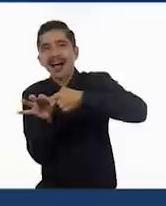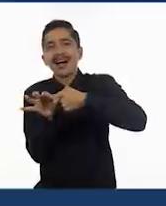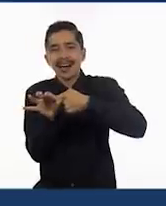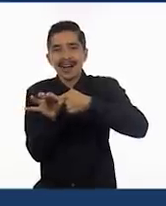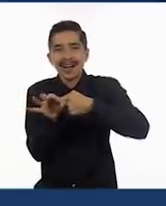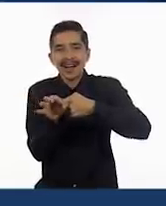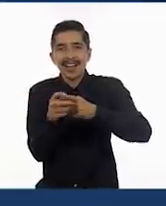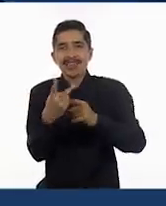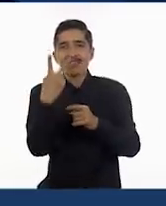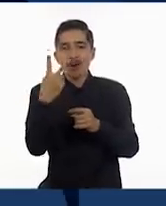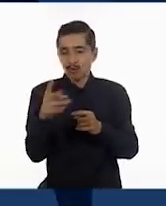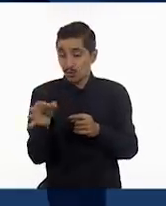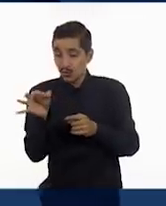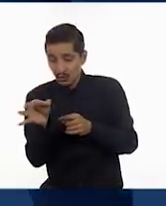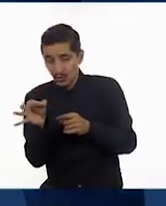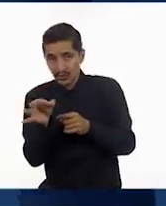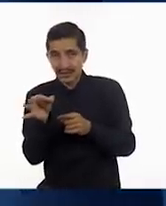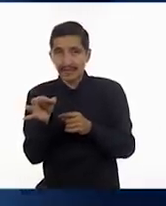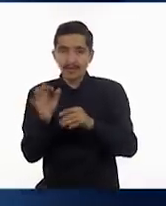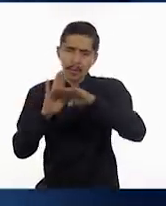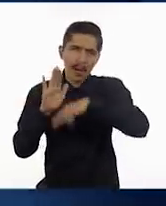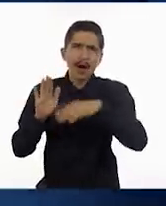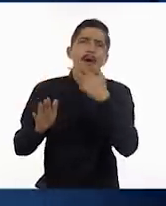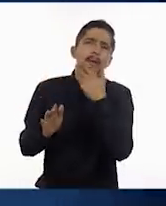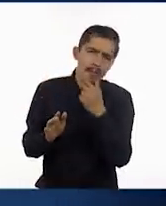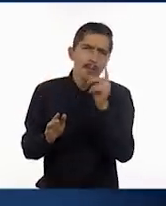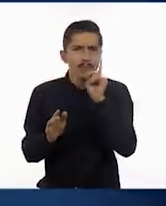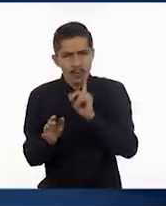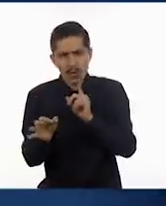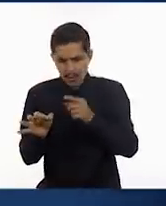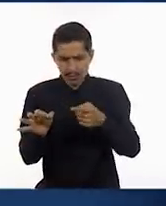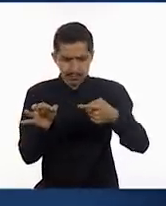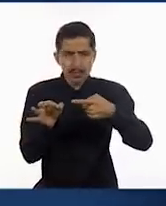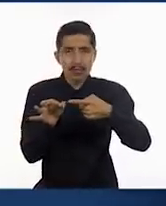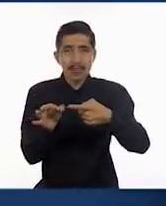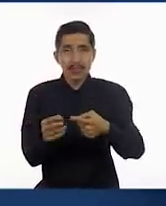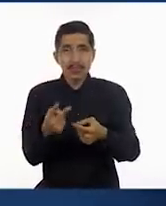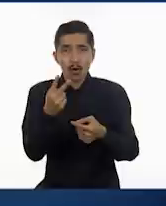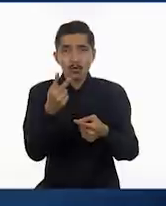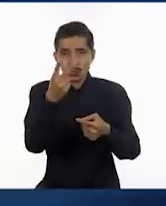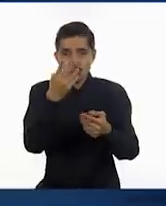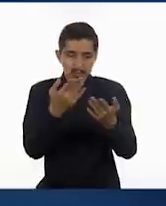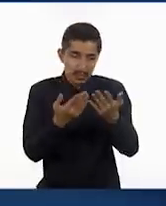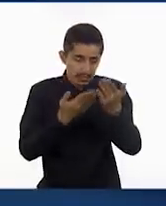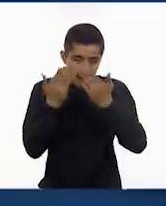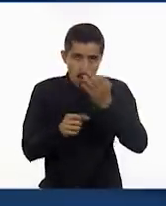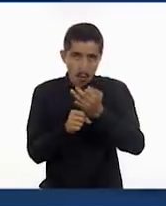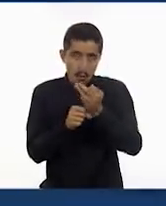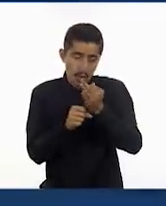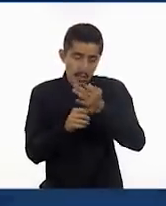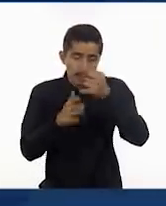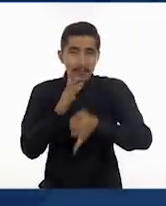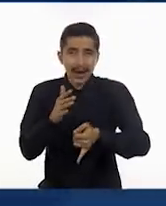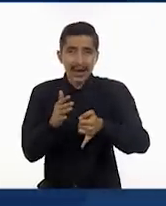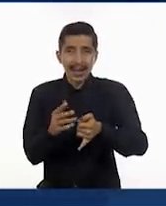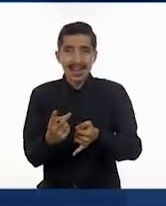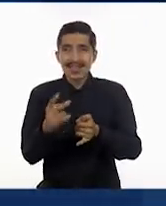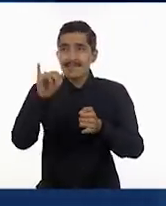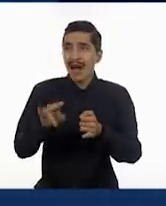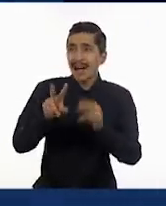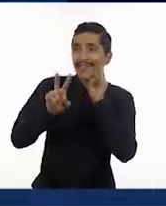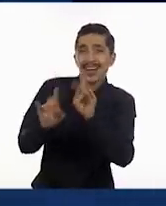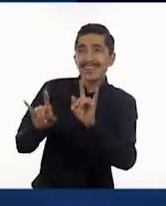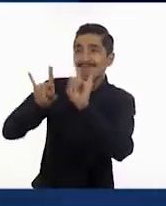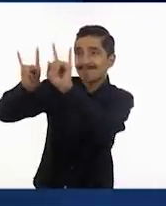de células a los que se les denomina sexuales y que vamos a estudiar hoy son estos que estamos viendo en las imágenes. Así es.